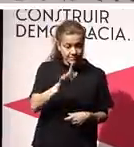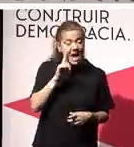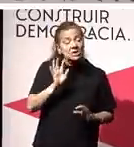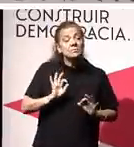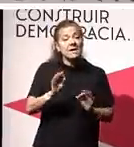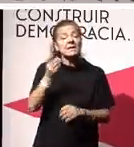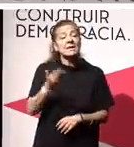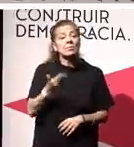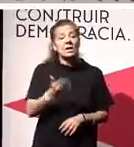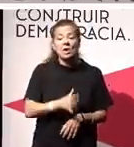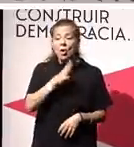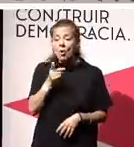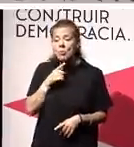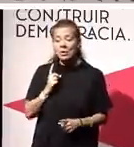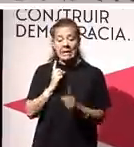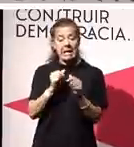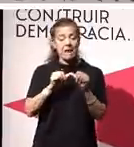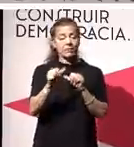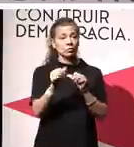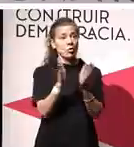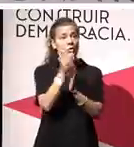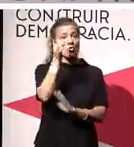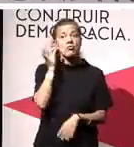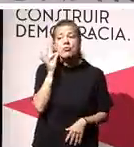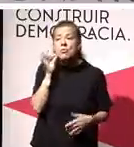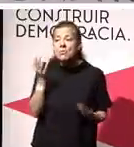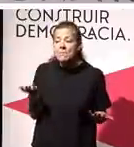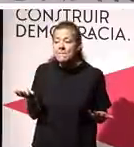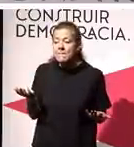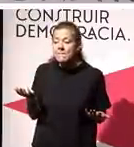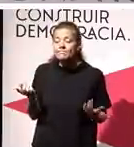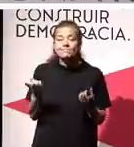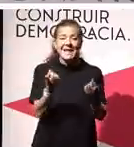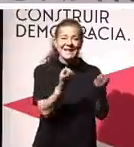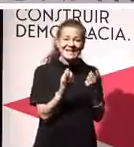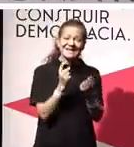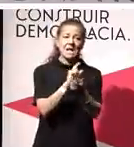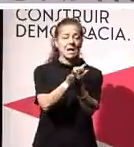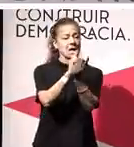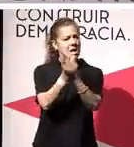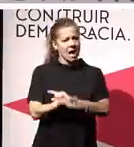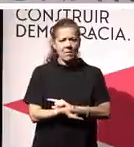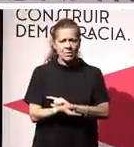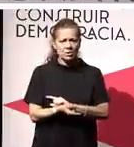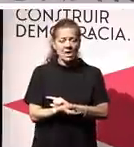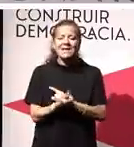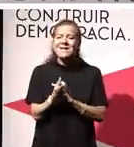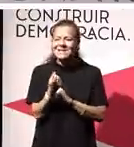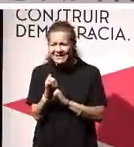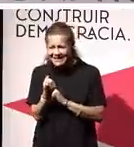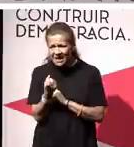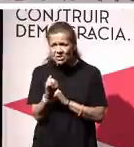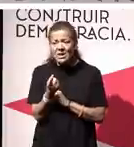especialmente importante porque a lo que nos enfrentamos en el futuro, compañeros y compañeras, necesita de cambios que no solo son necesarios, sino que